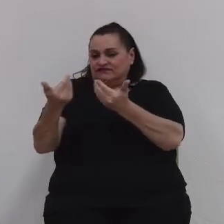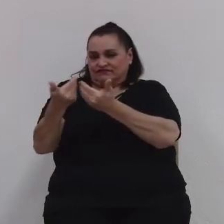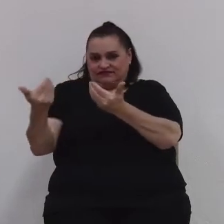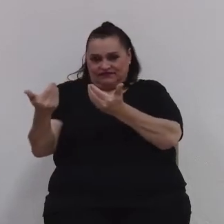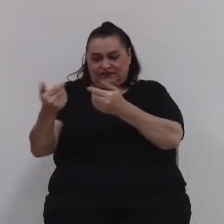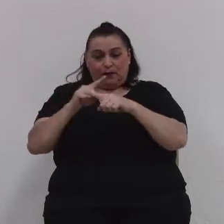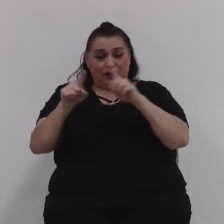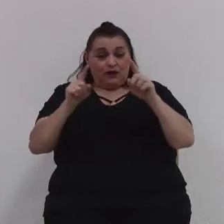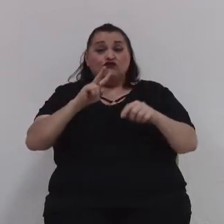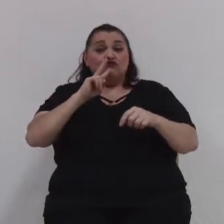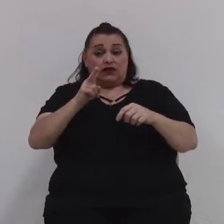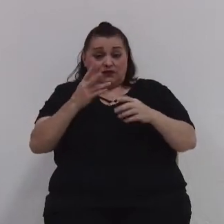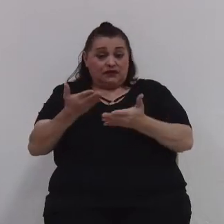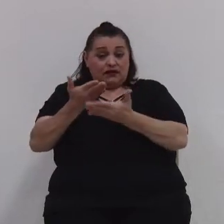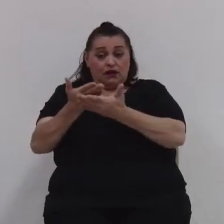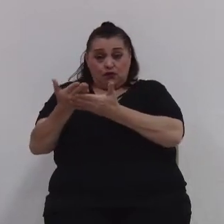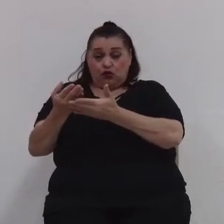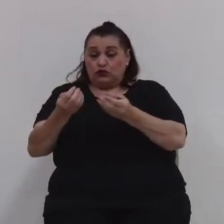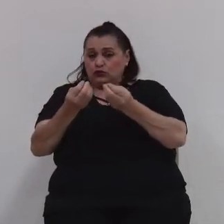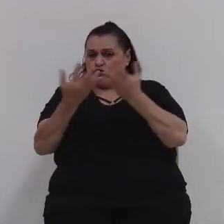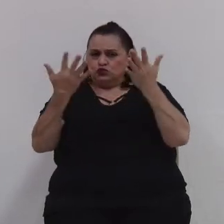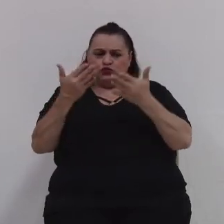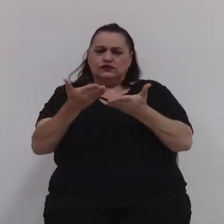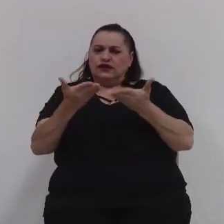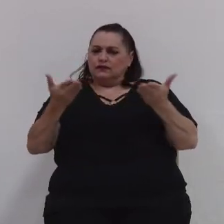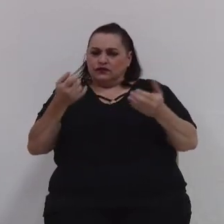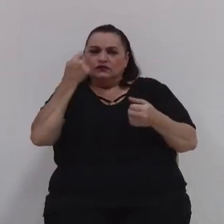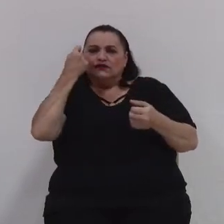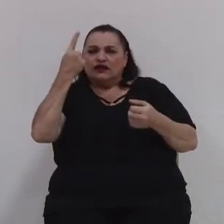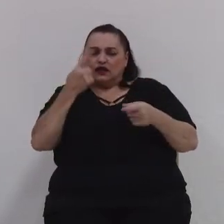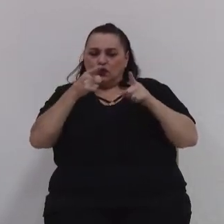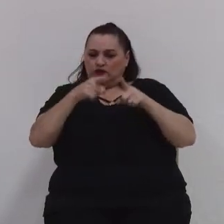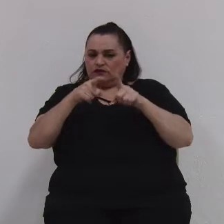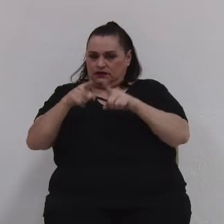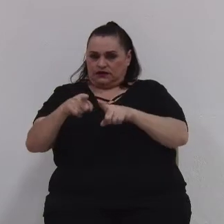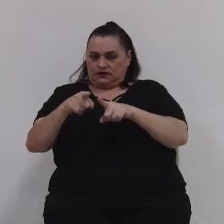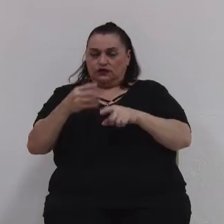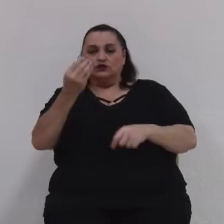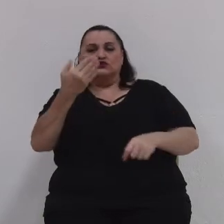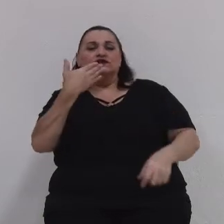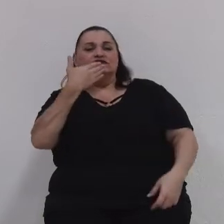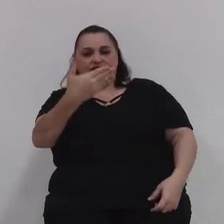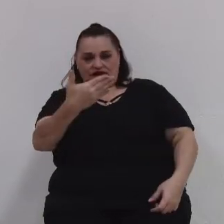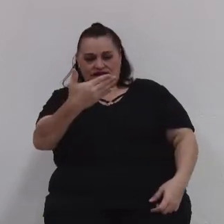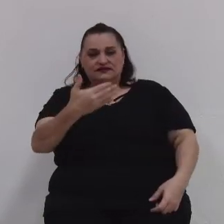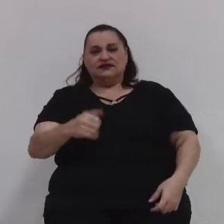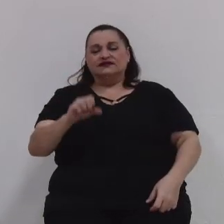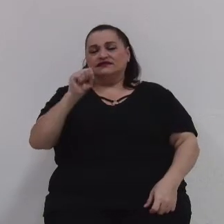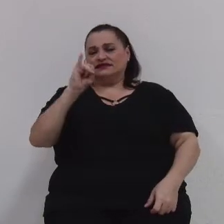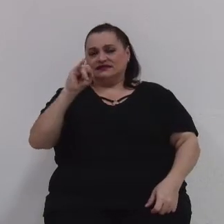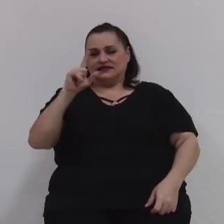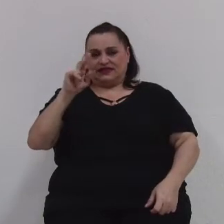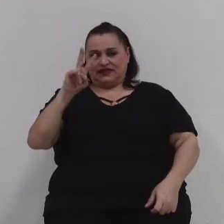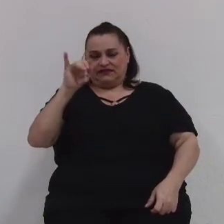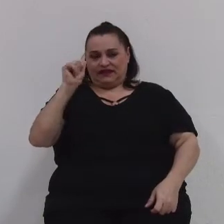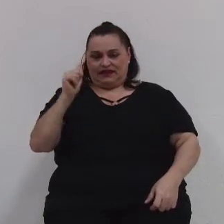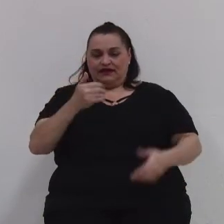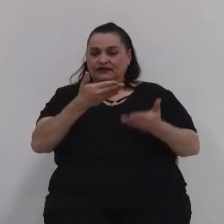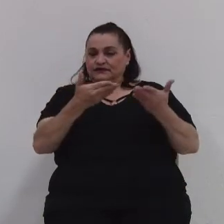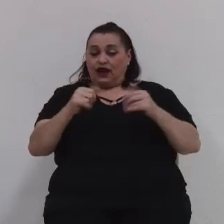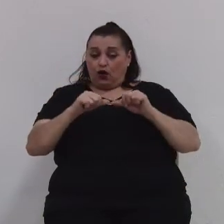nos aporta muchos elementos para entender lo que nos está sucediendo. Muchísimas gracias, Silvia, y